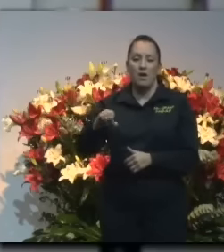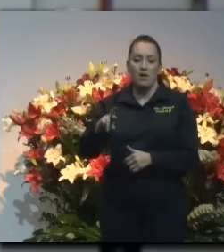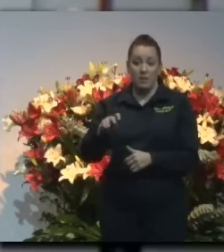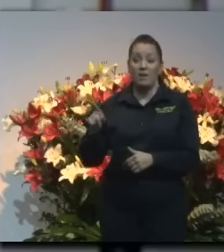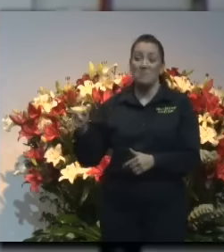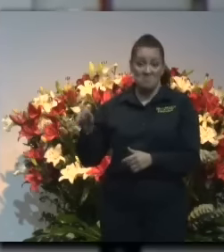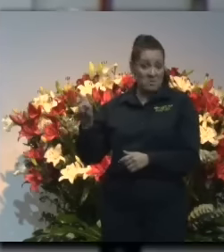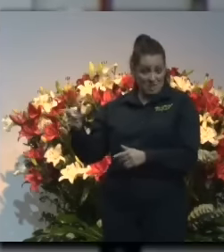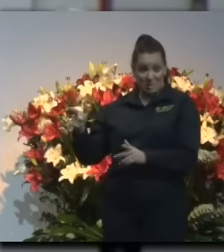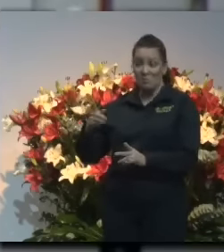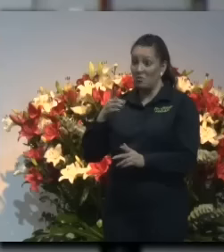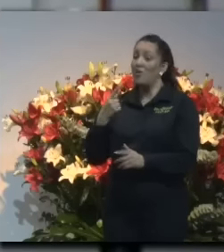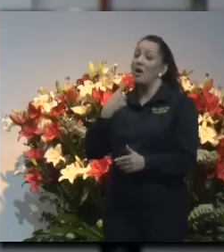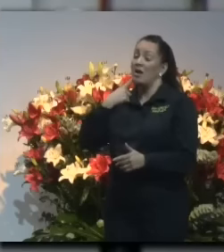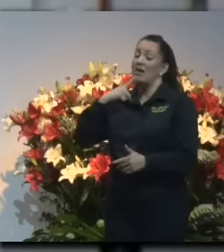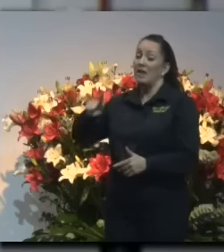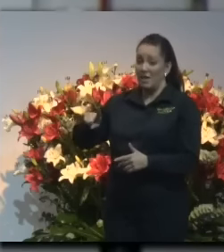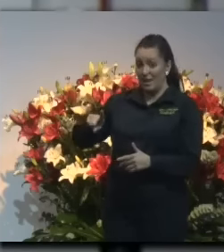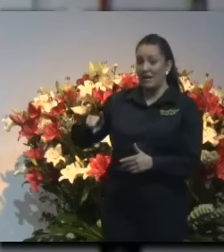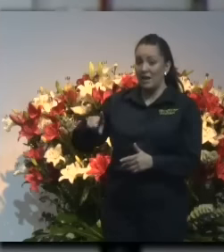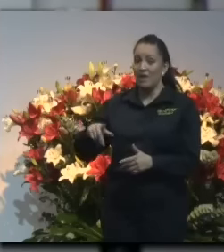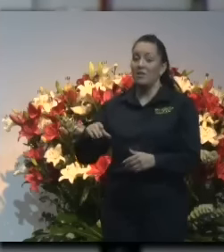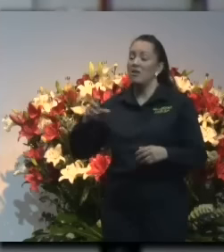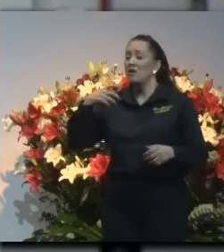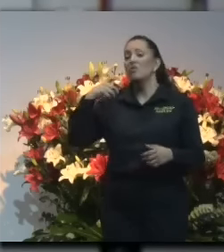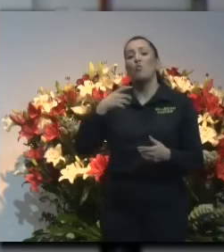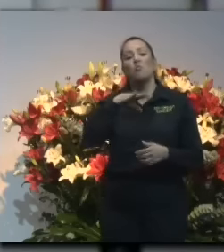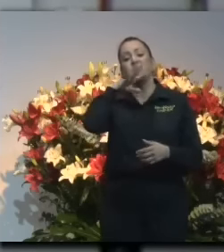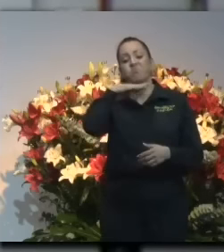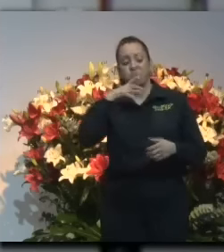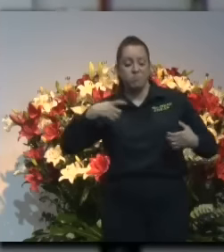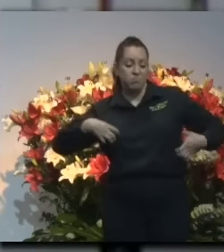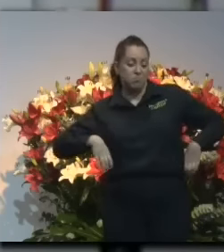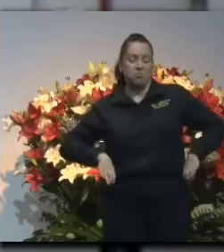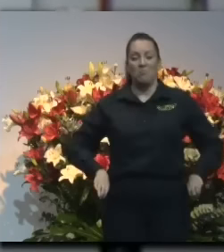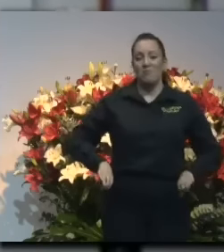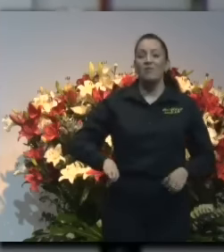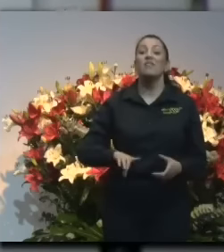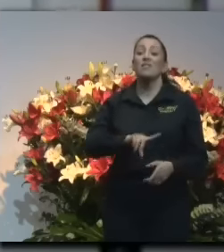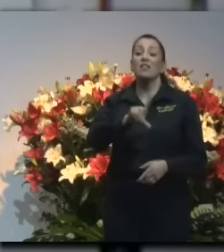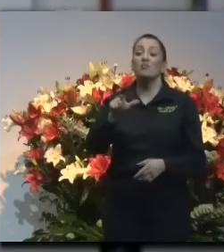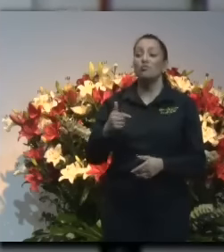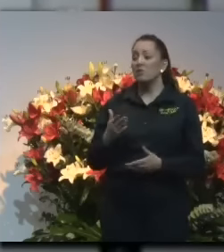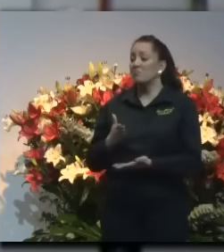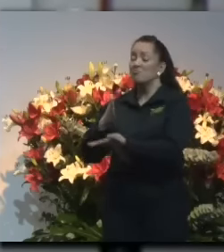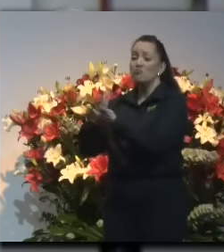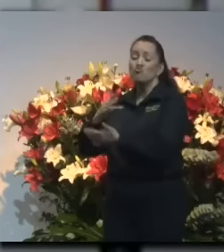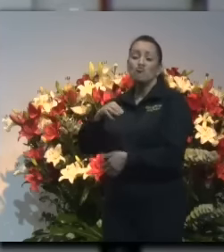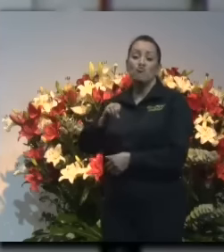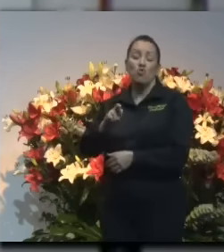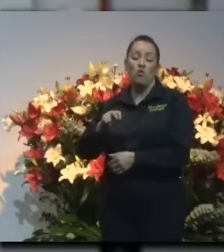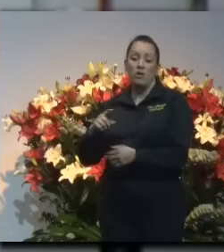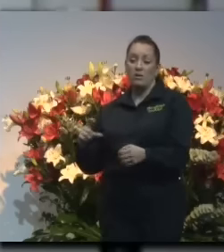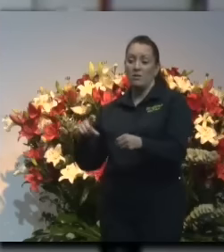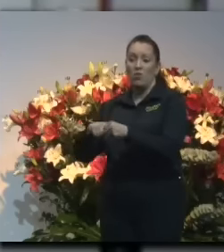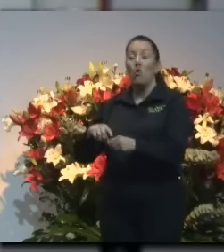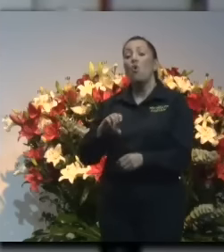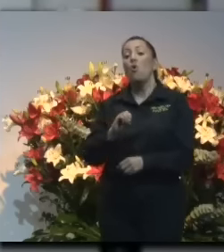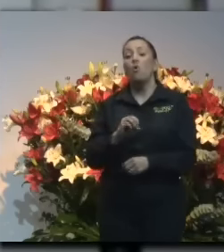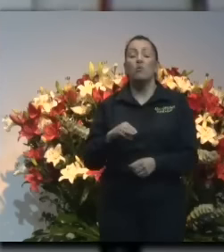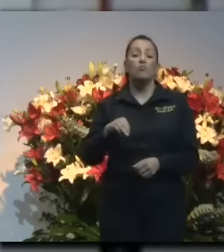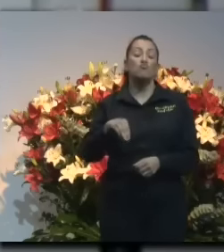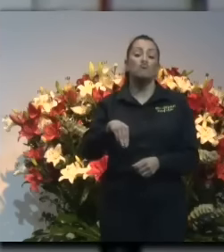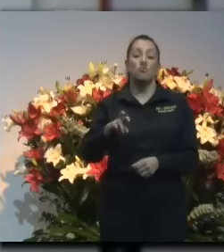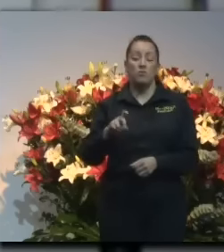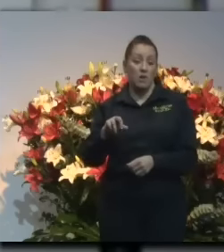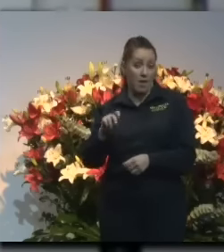en Hidalgo con la estafa siniestra, en cuanto se fue a Morena, o Murat, que estaba acusado por 5,000 millones de pesos en